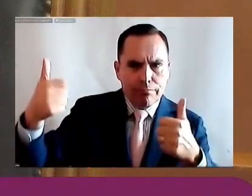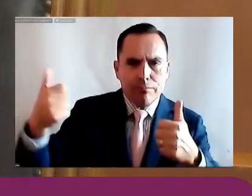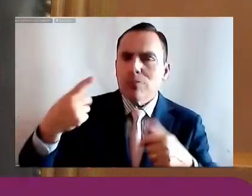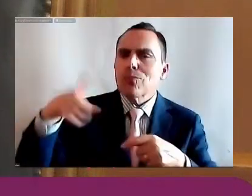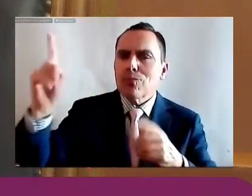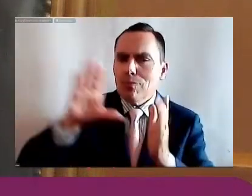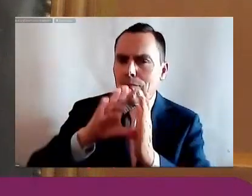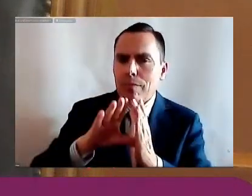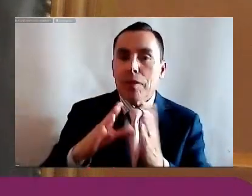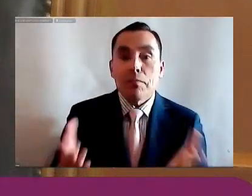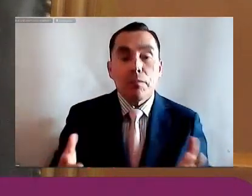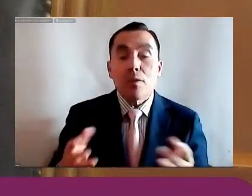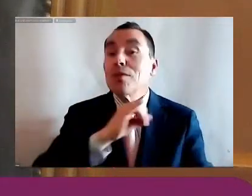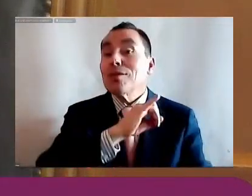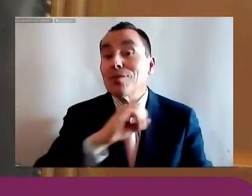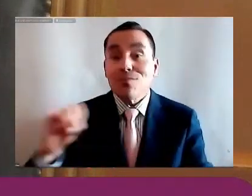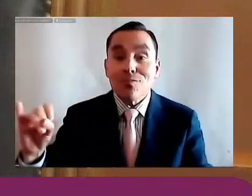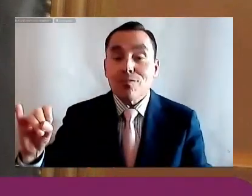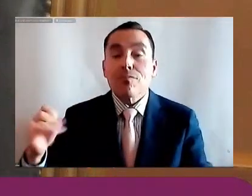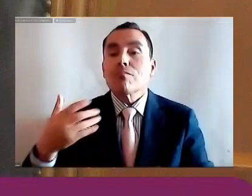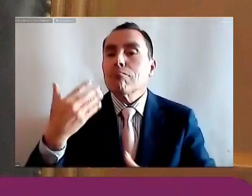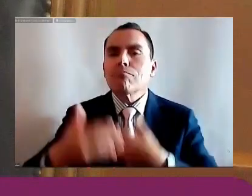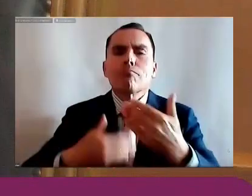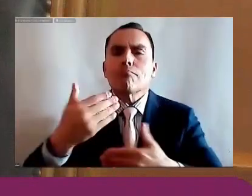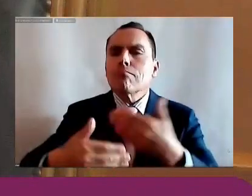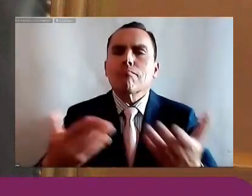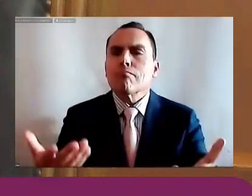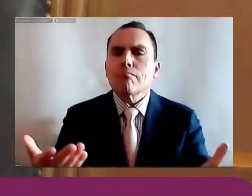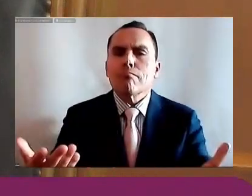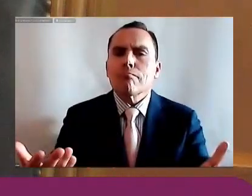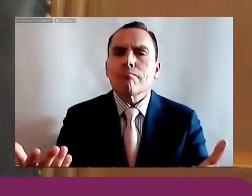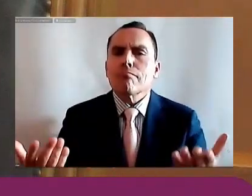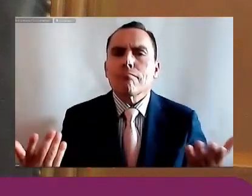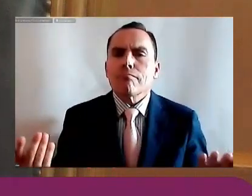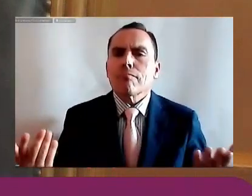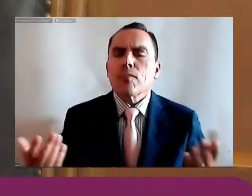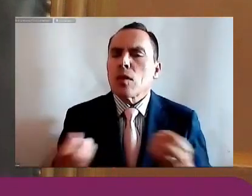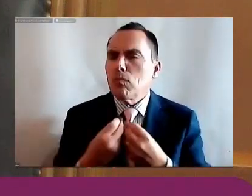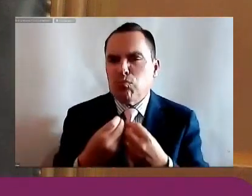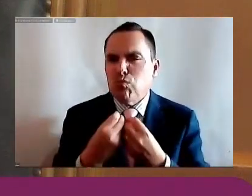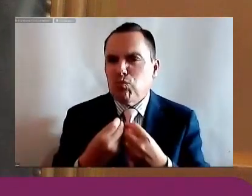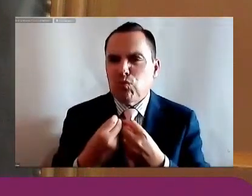Pero después de eso, ¿qué? Hay muchas demandas. Por ejemplo,